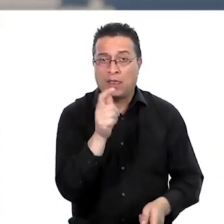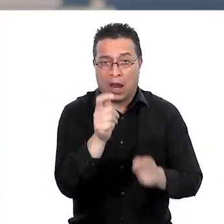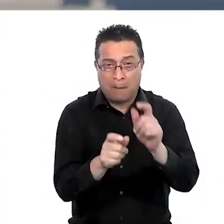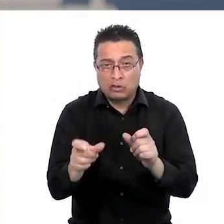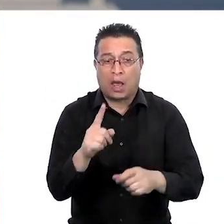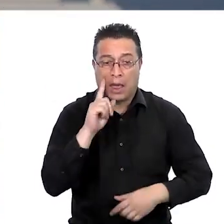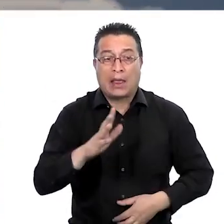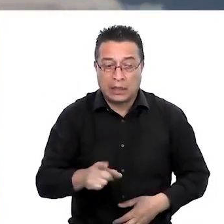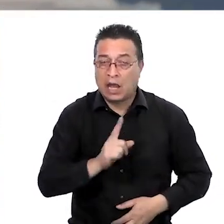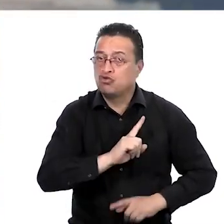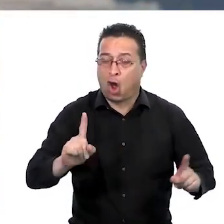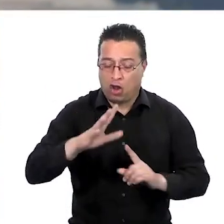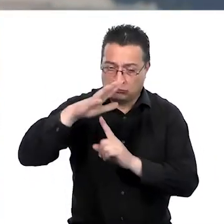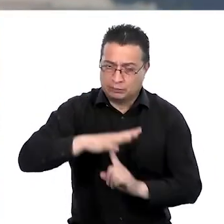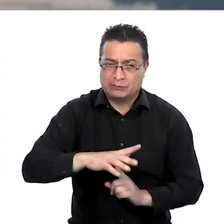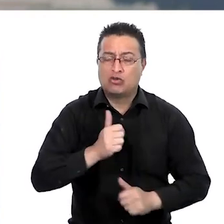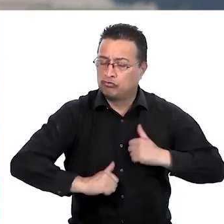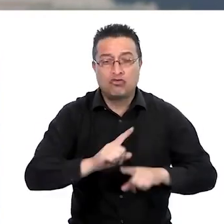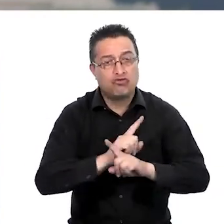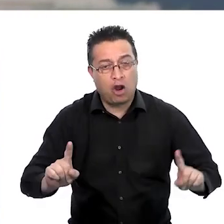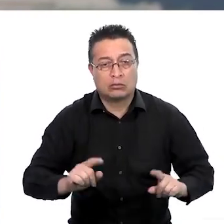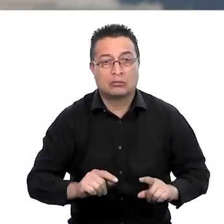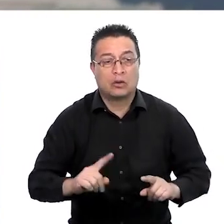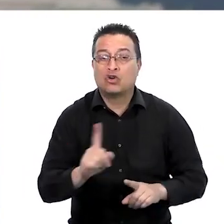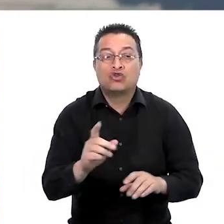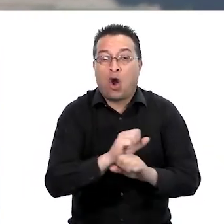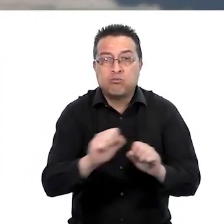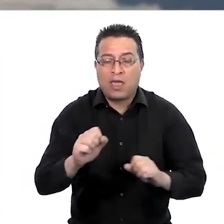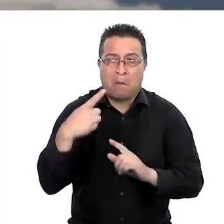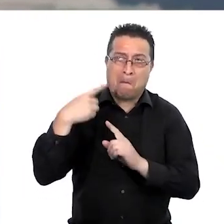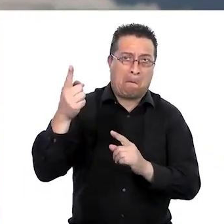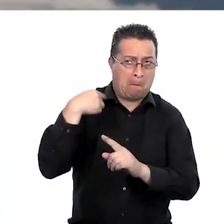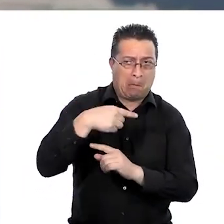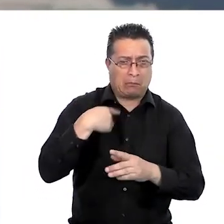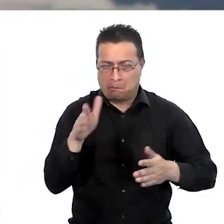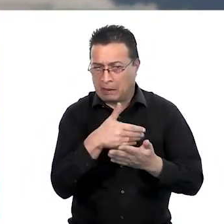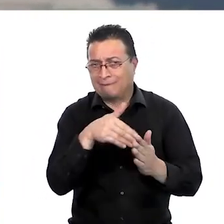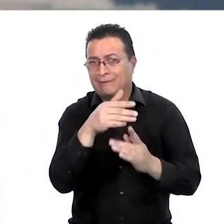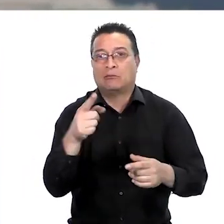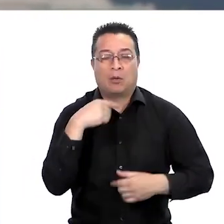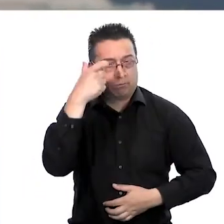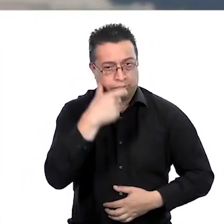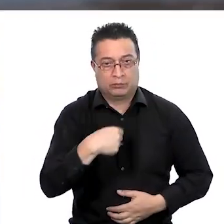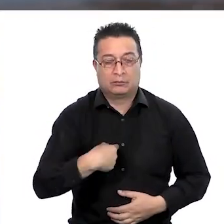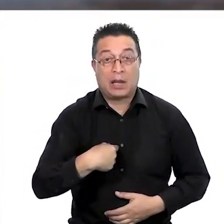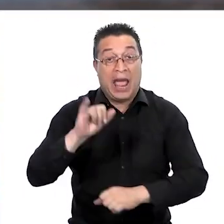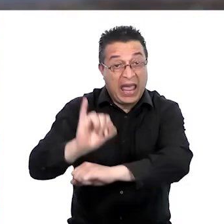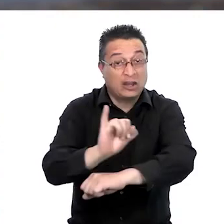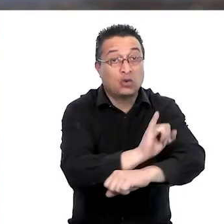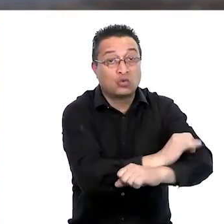las personas tenemos derecho a no sufrir discriminación por ningún motivo. No pueden tratarnos mal por ser quienes somos.